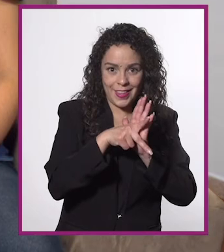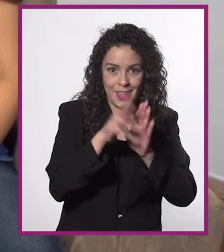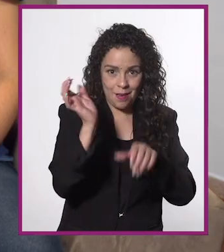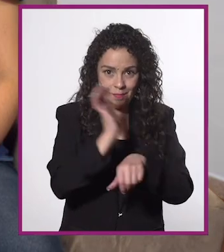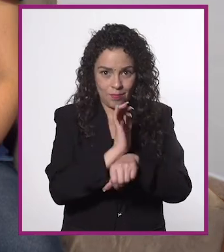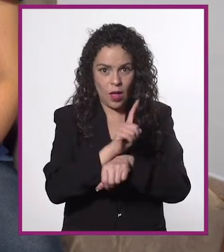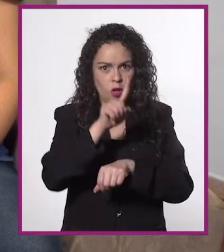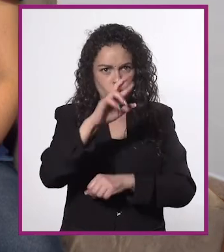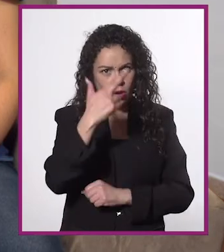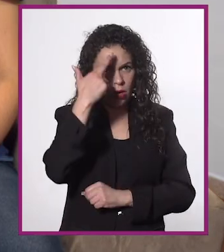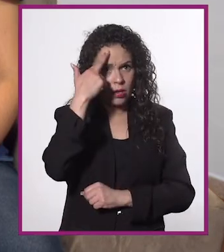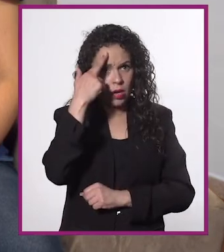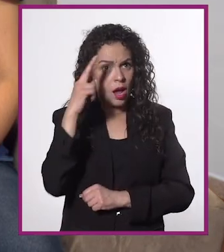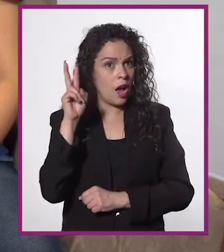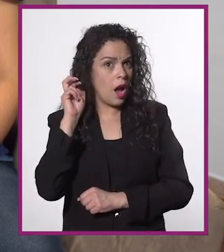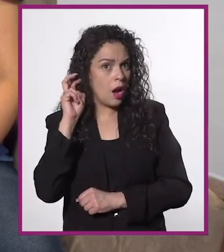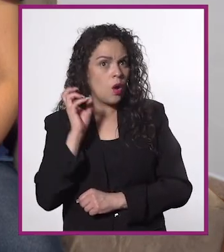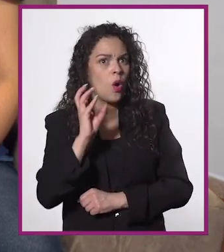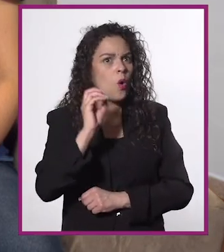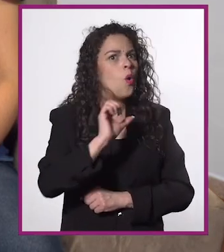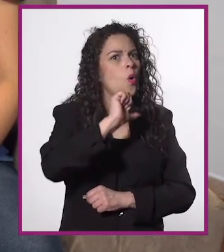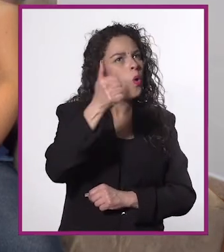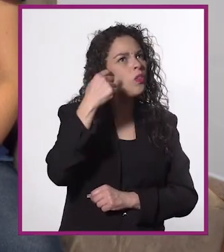o imaginaron otros sonidos en su mente?